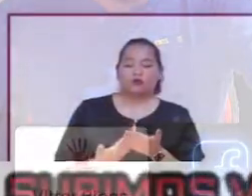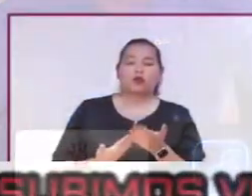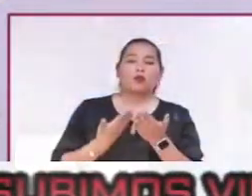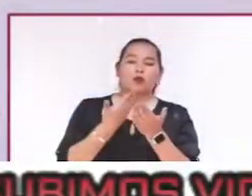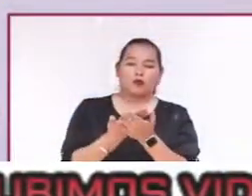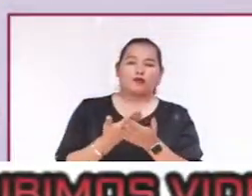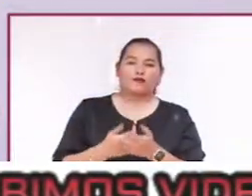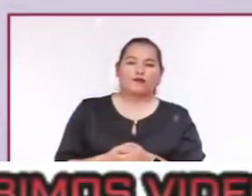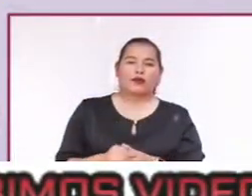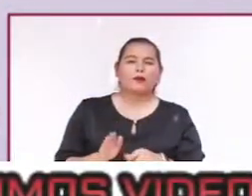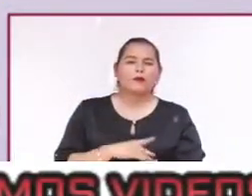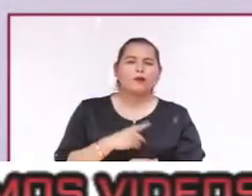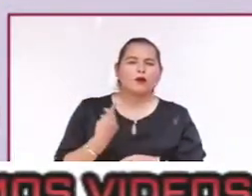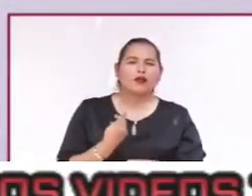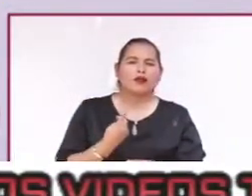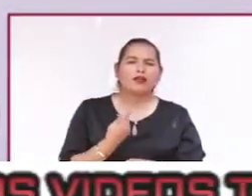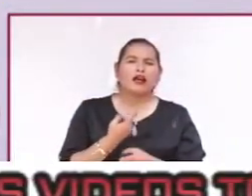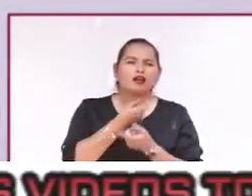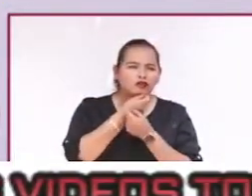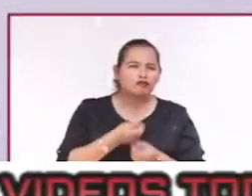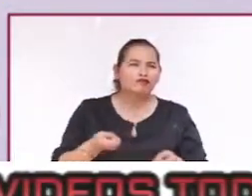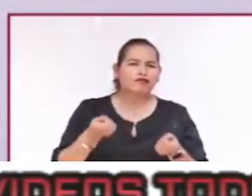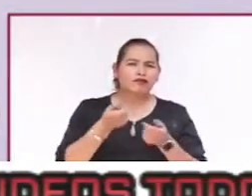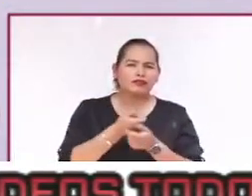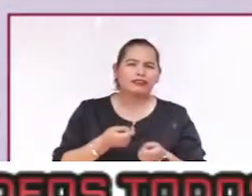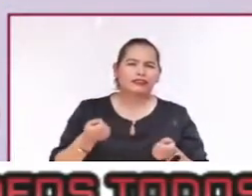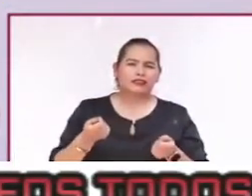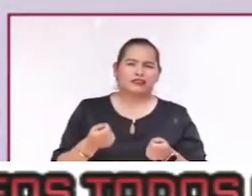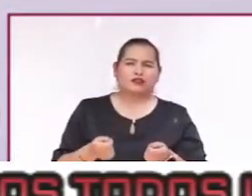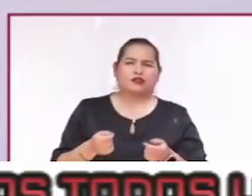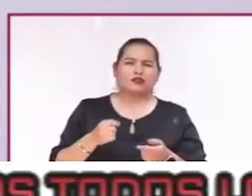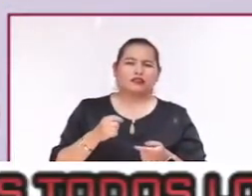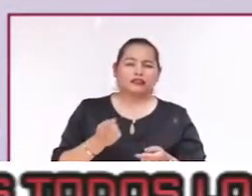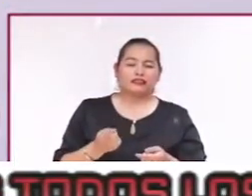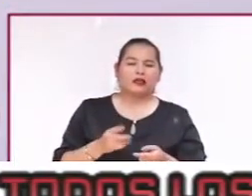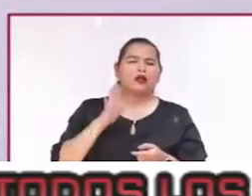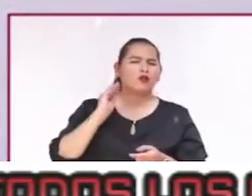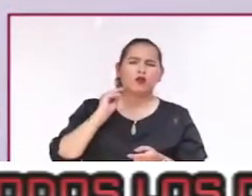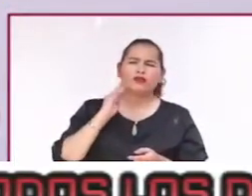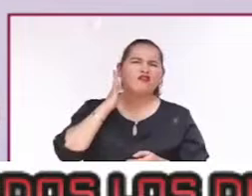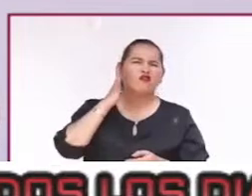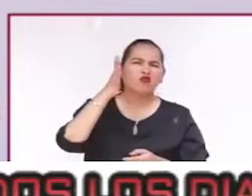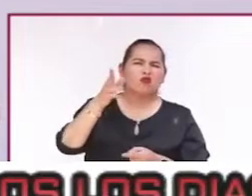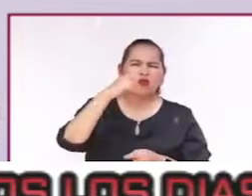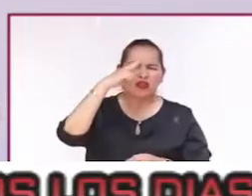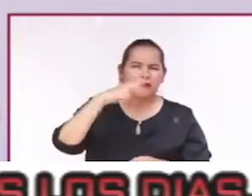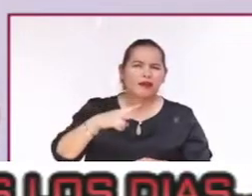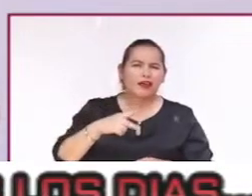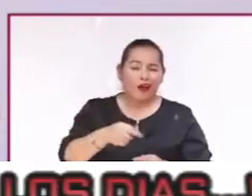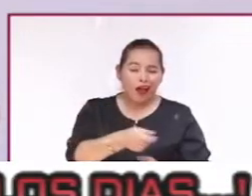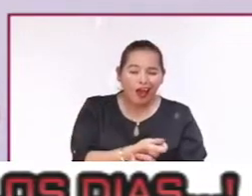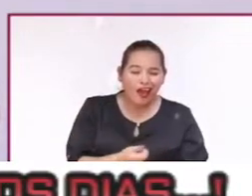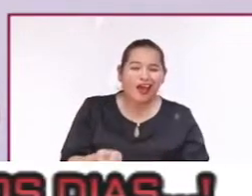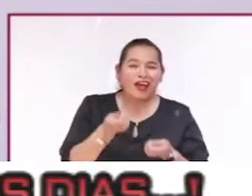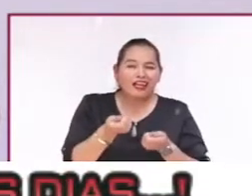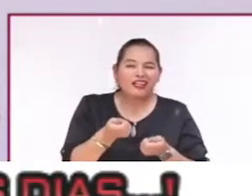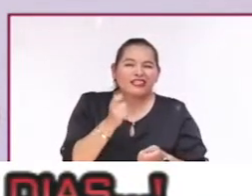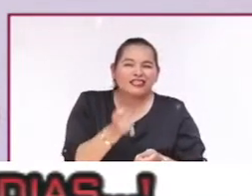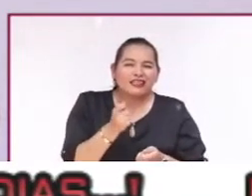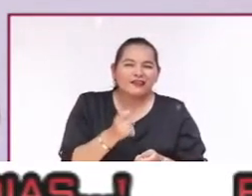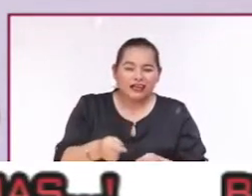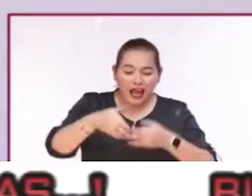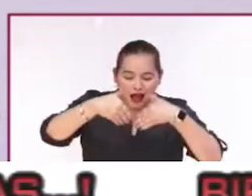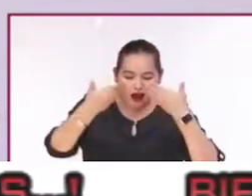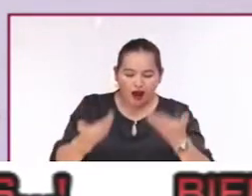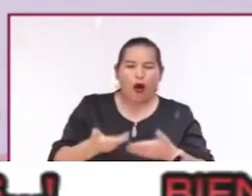los niños y niñas, la infancia no es el futuro de México, es el presente de México. Y si apoyamos a los niños y